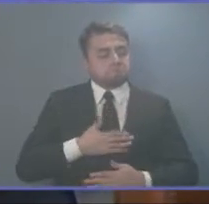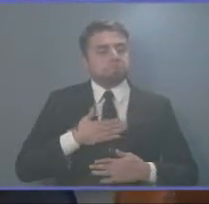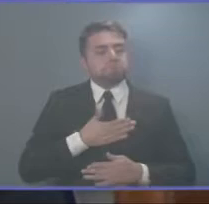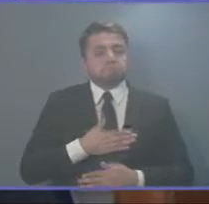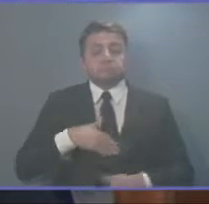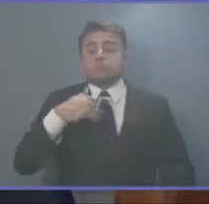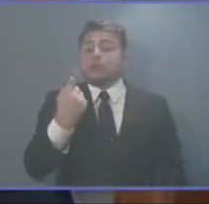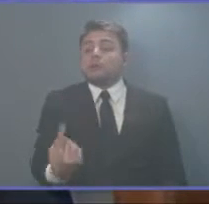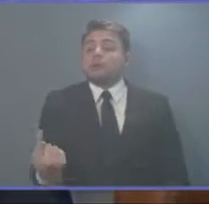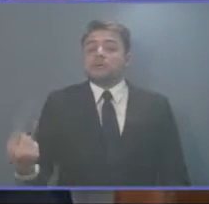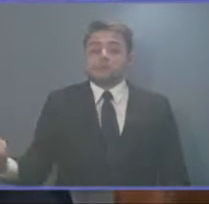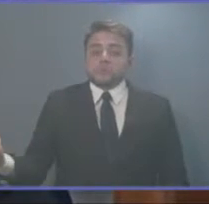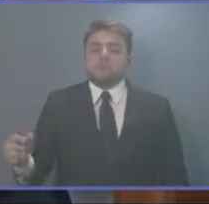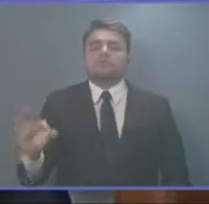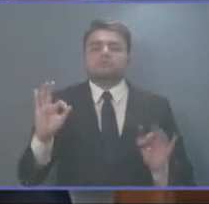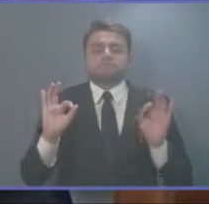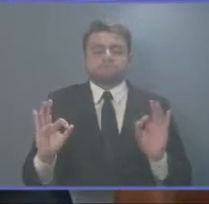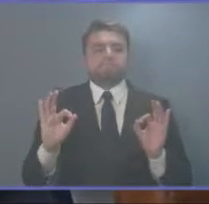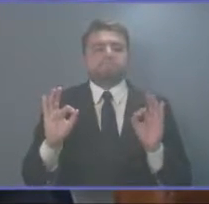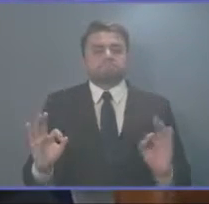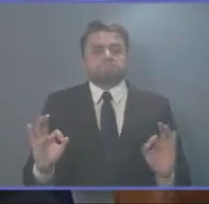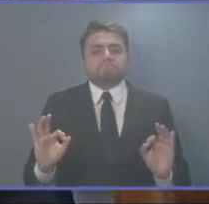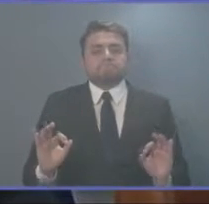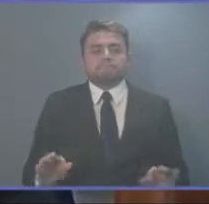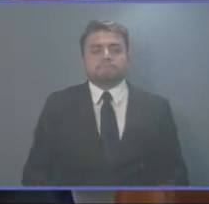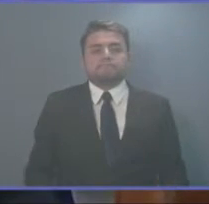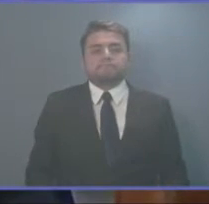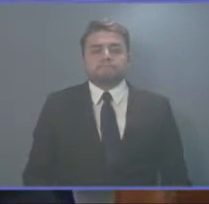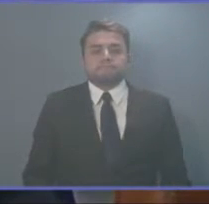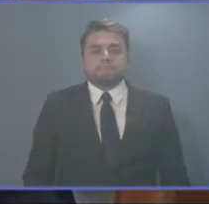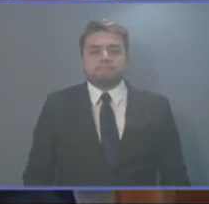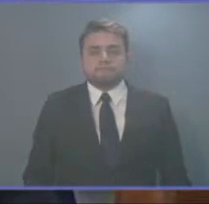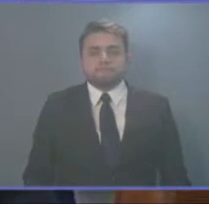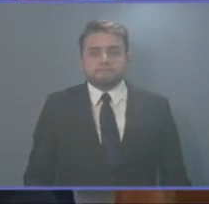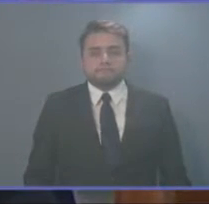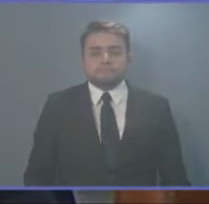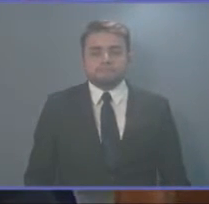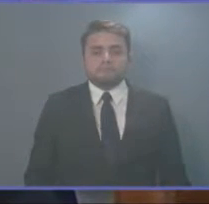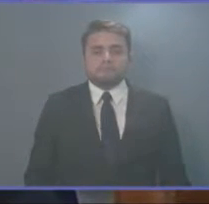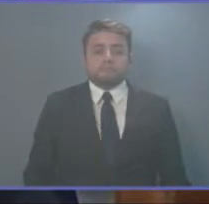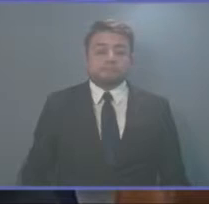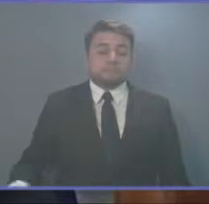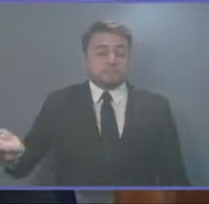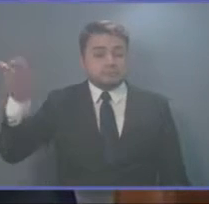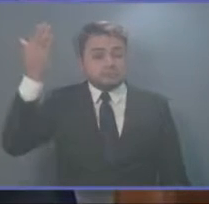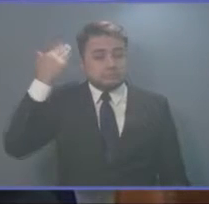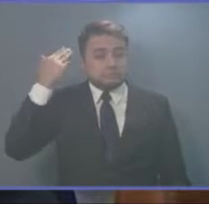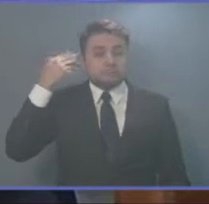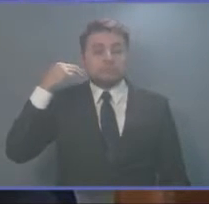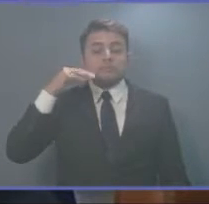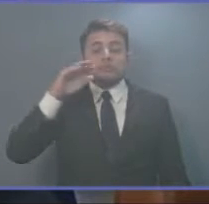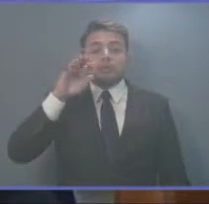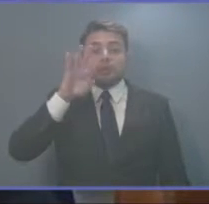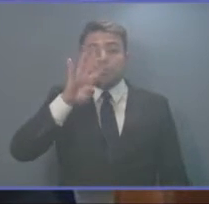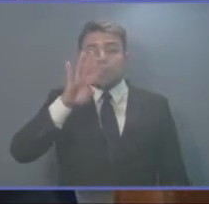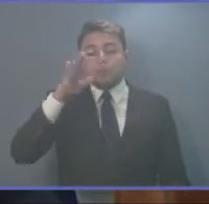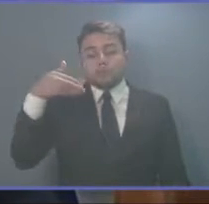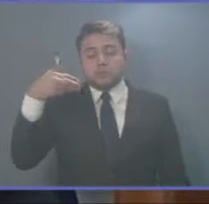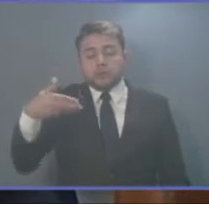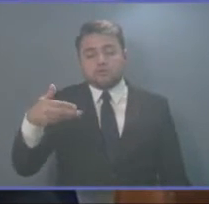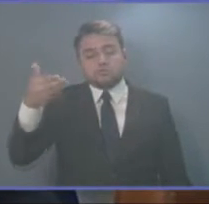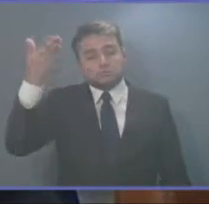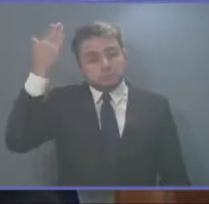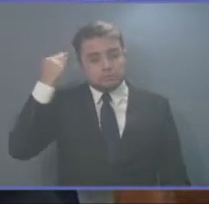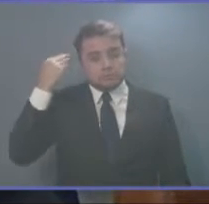su calidez con la que ellos cuentan. Hace aproximadamente 3-4 años, esta Asamblea